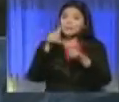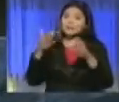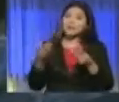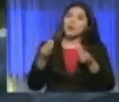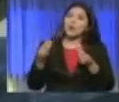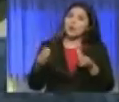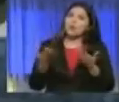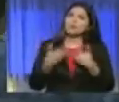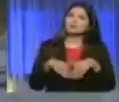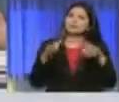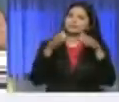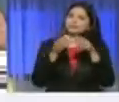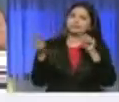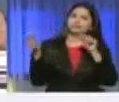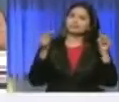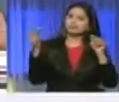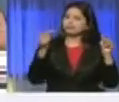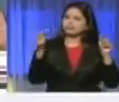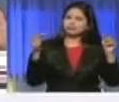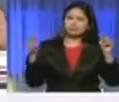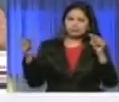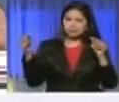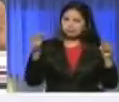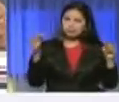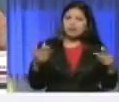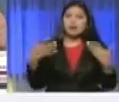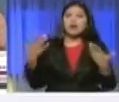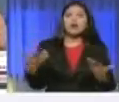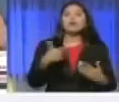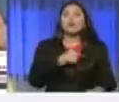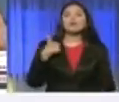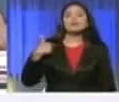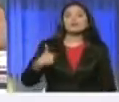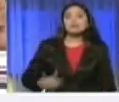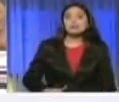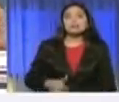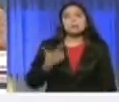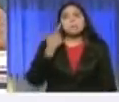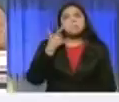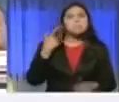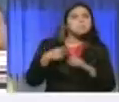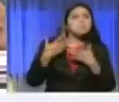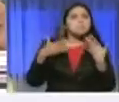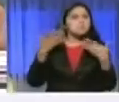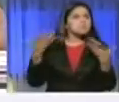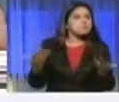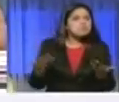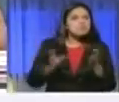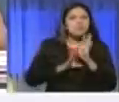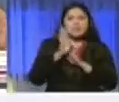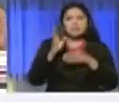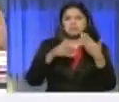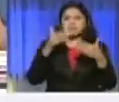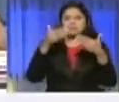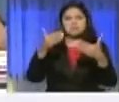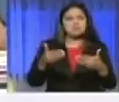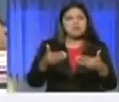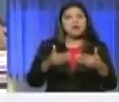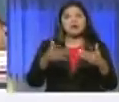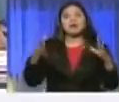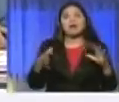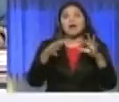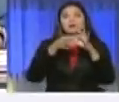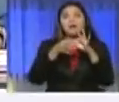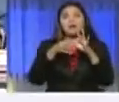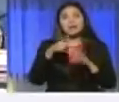estuvo la mesa de conversaciones con nuestra hermana China? ¿Qué perspectivas hay de crecer y crecer en alianzas